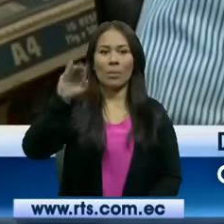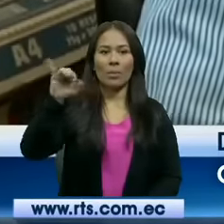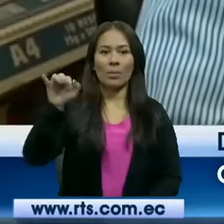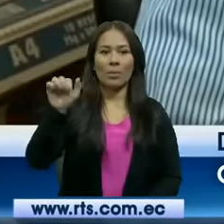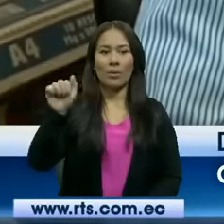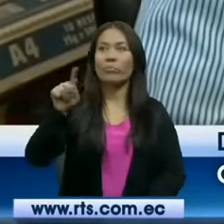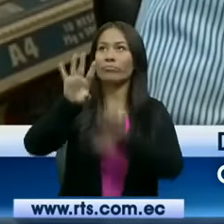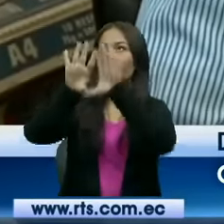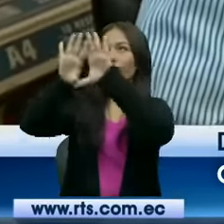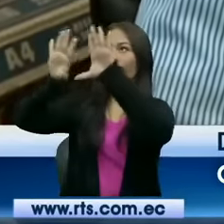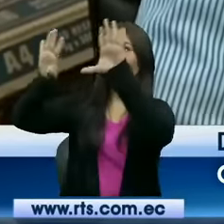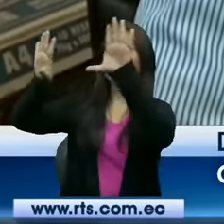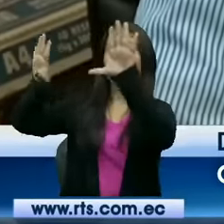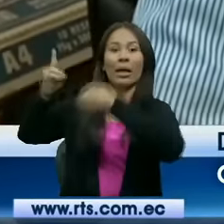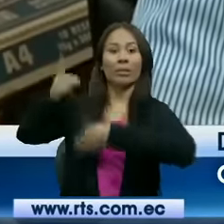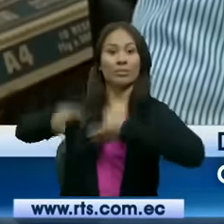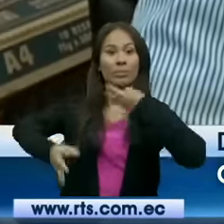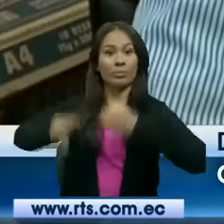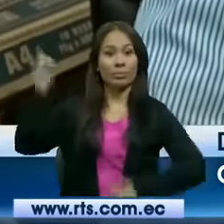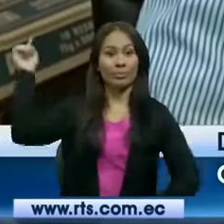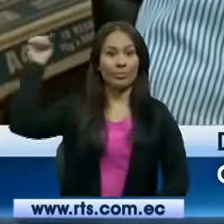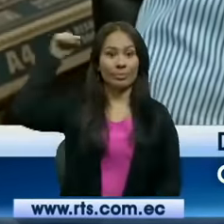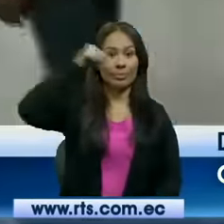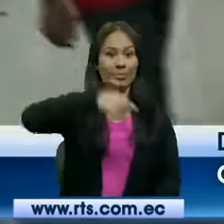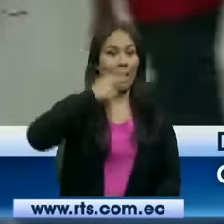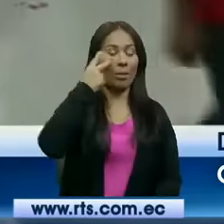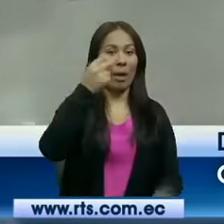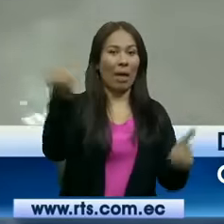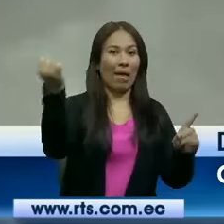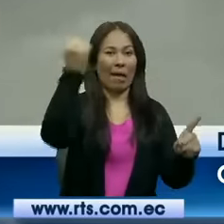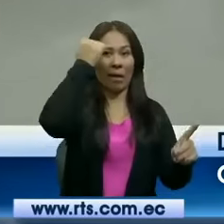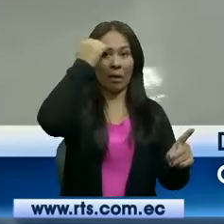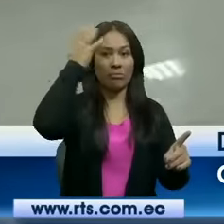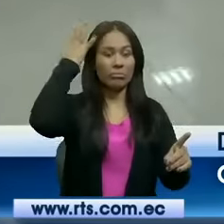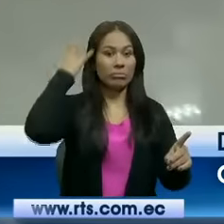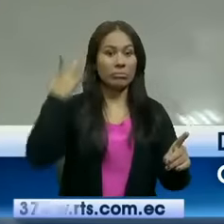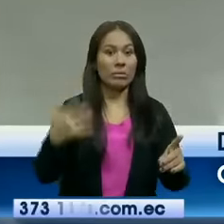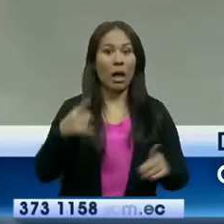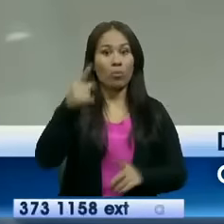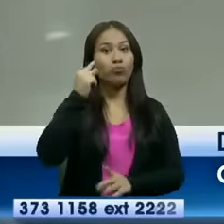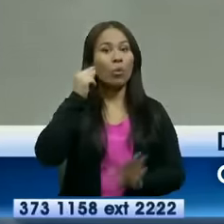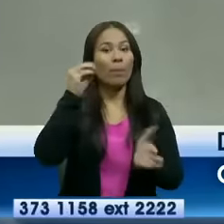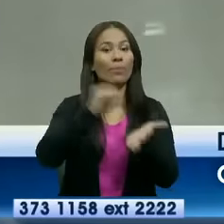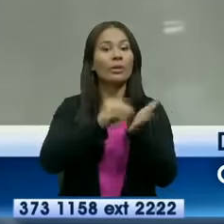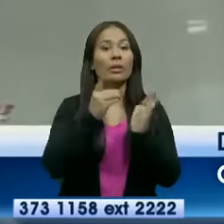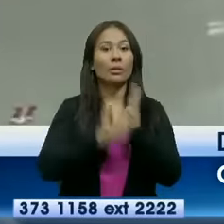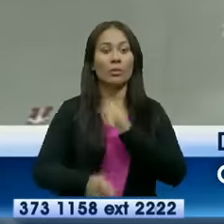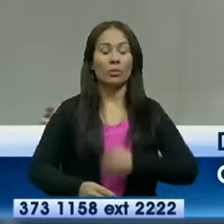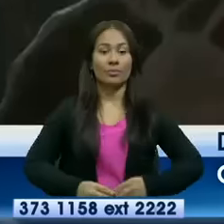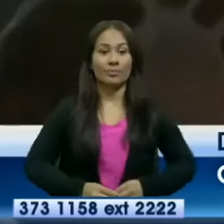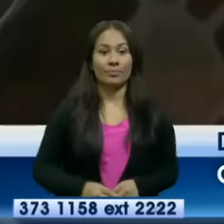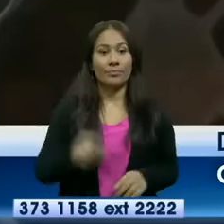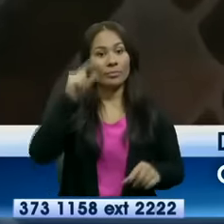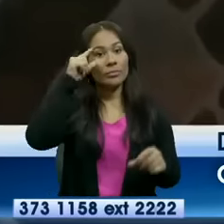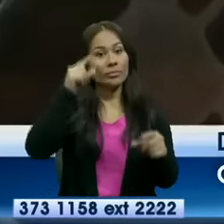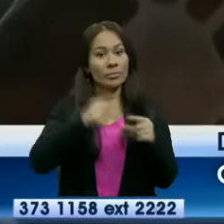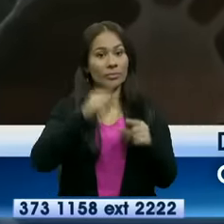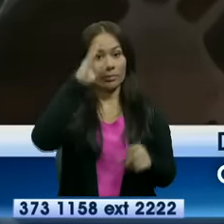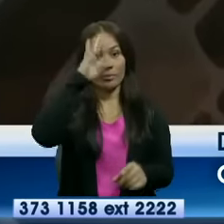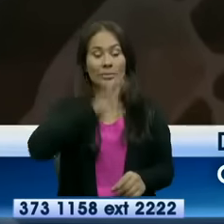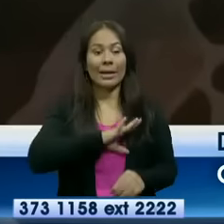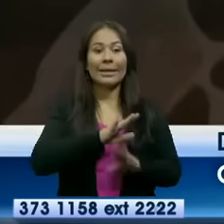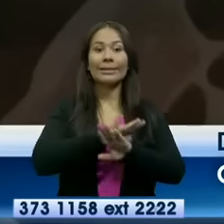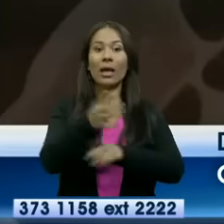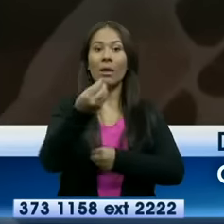un proceso penal que se estaba desarrollando por lesiones. Luego de asentar la denuncia en la fiscalía, a la supuesta víctima